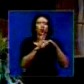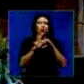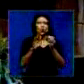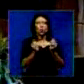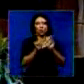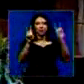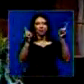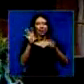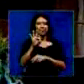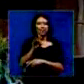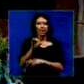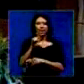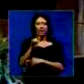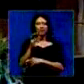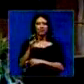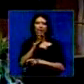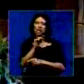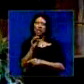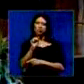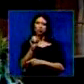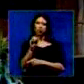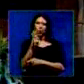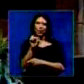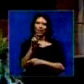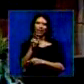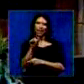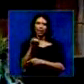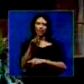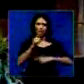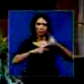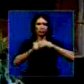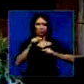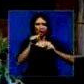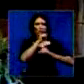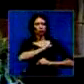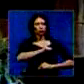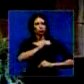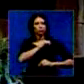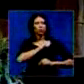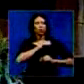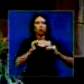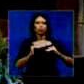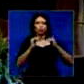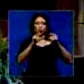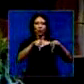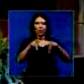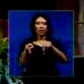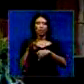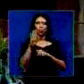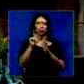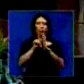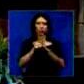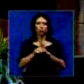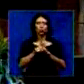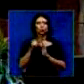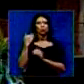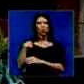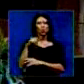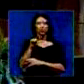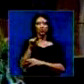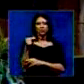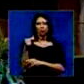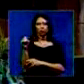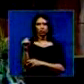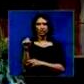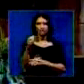tema TLC y soberanía, tiene la palabra por 4 minutos don Luis Guillermo Solís. Muy